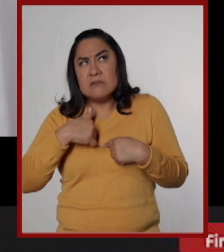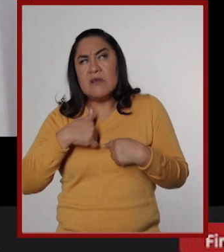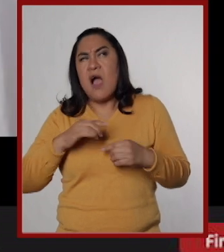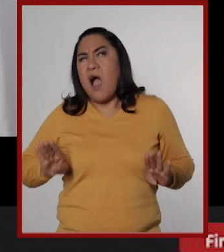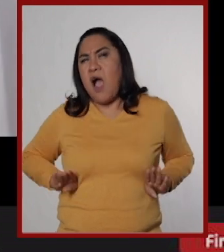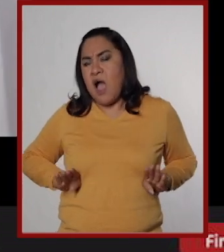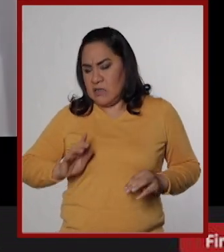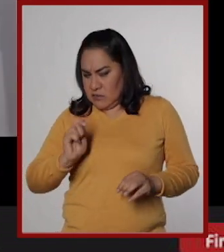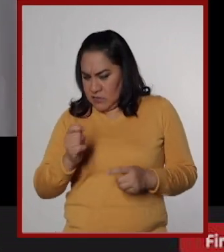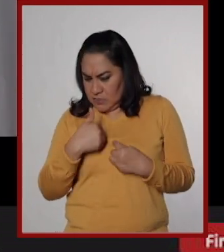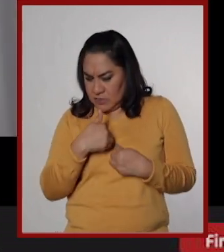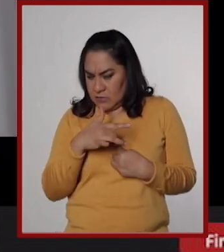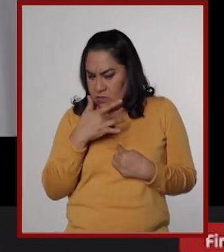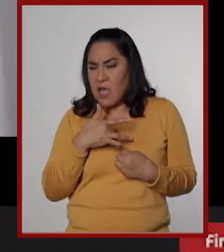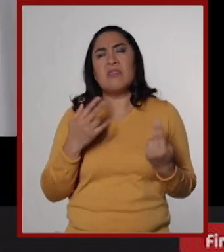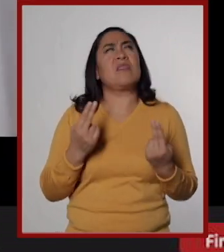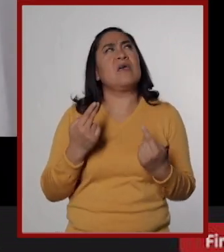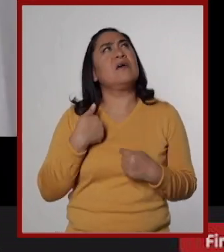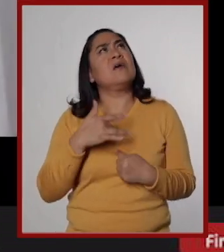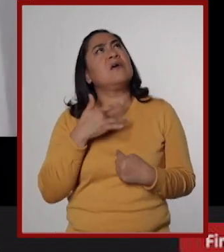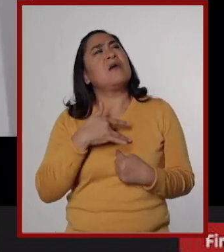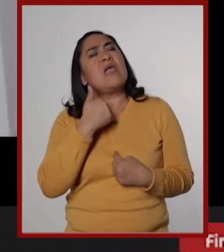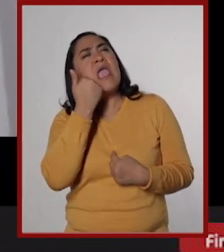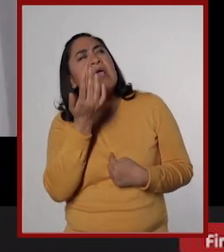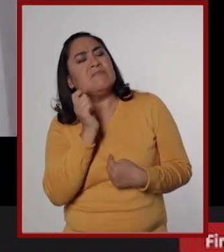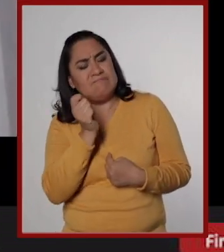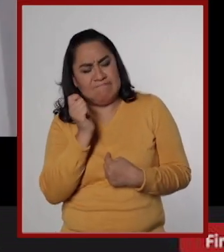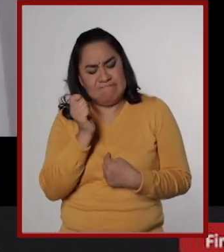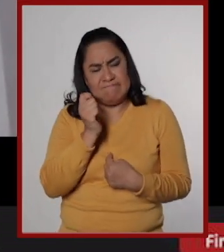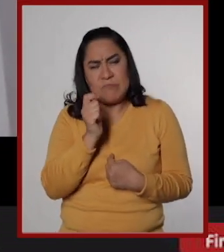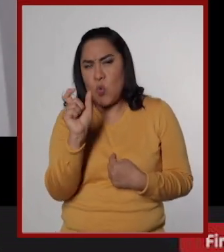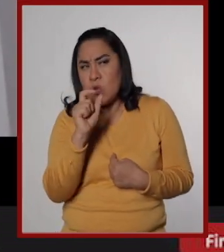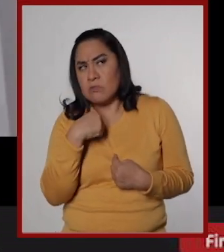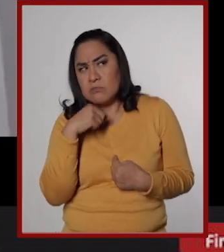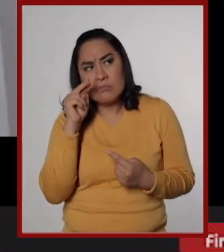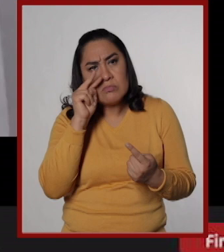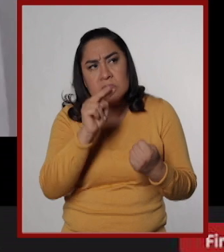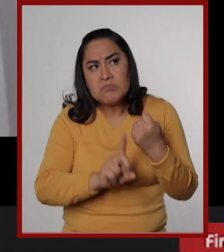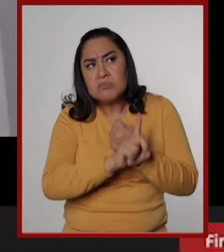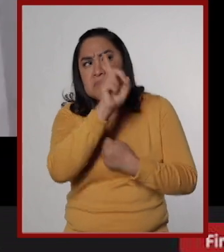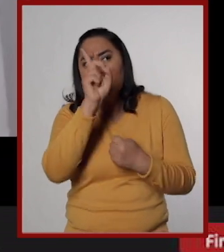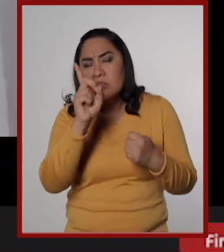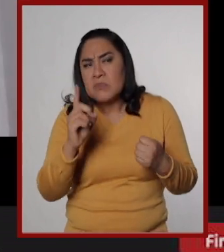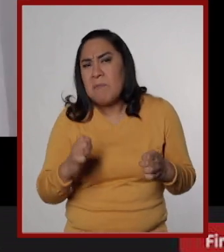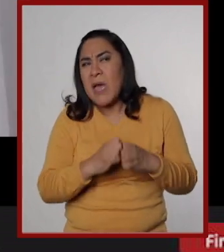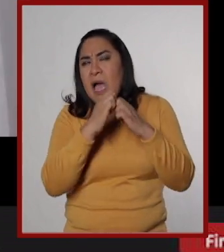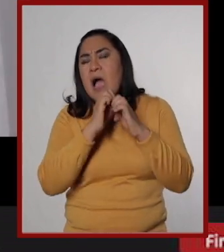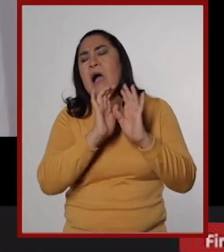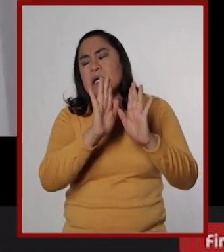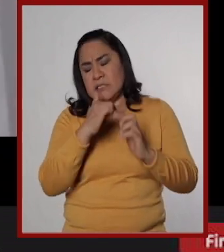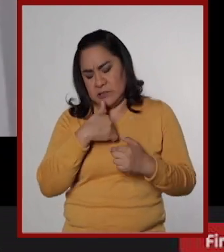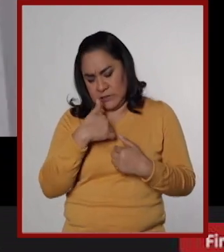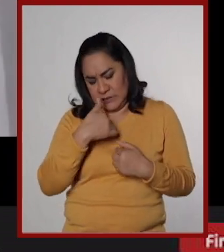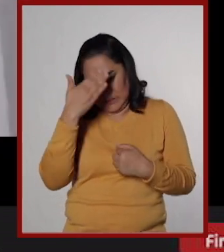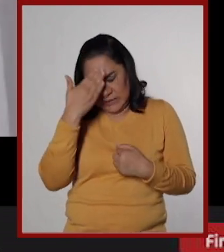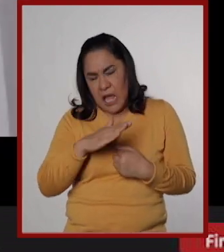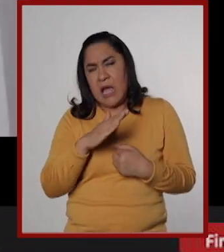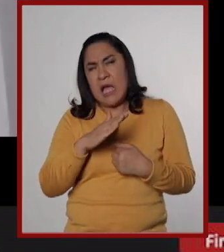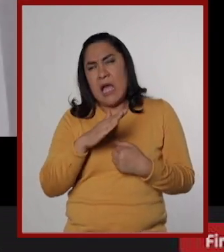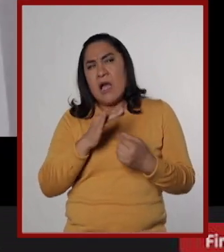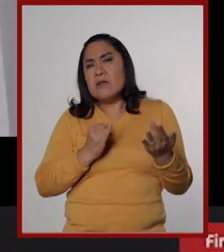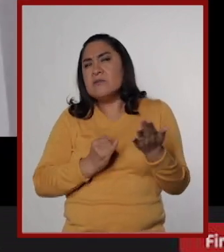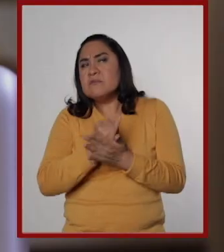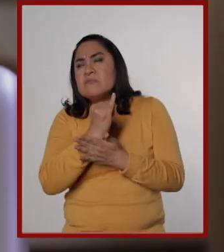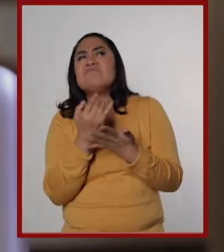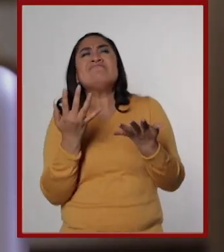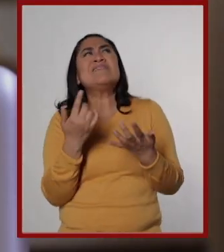qué necesito, qué quiero, y a la hora que estoy frente a un conflicto, pues necesito saber con claridad qué es